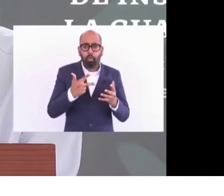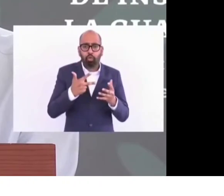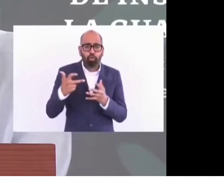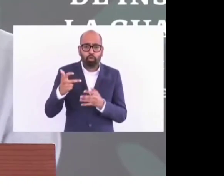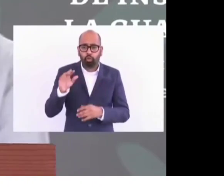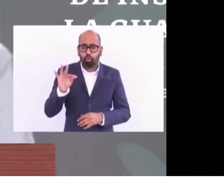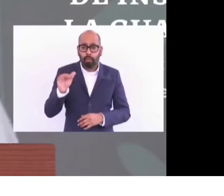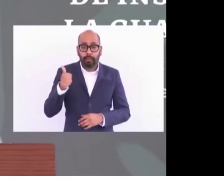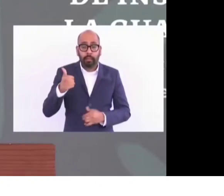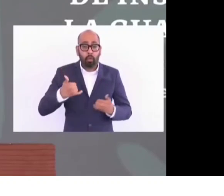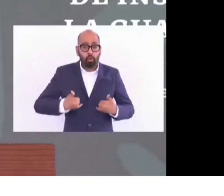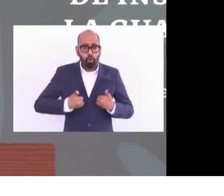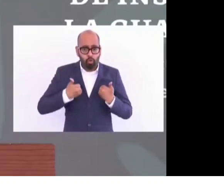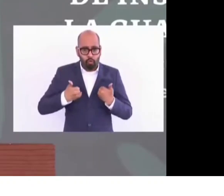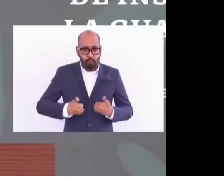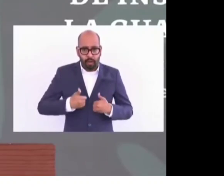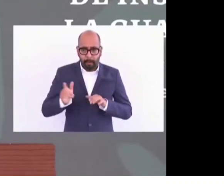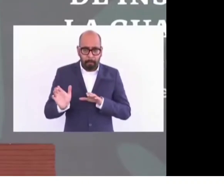1,846 jóvenes.